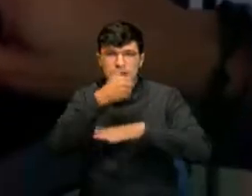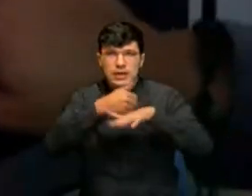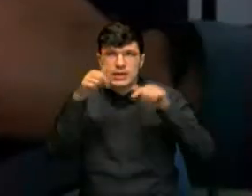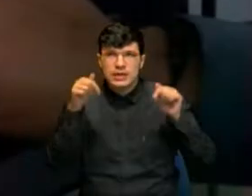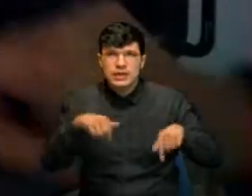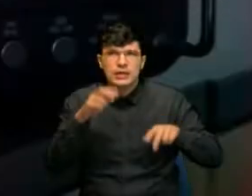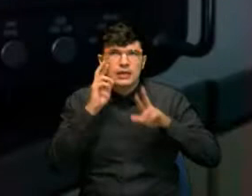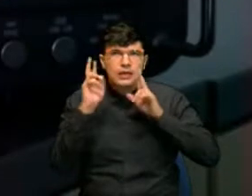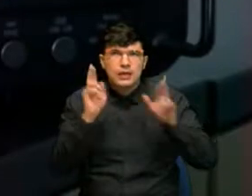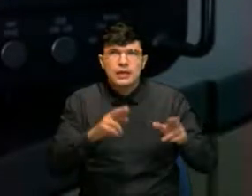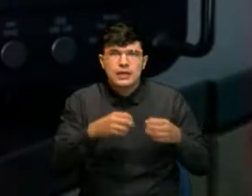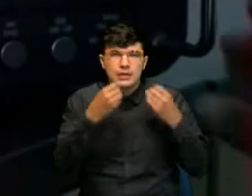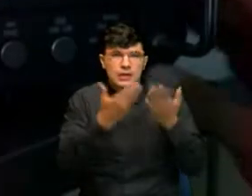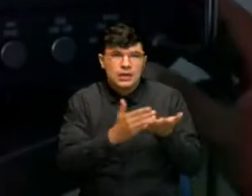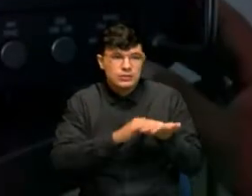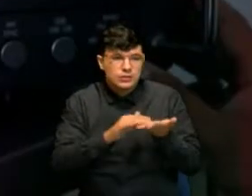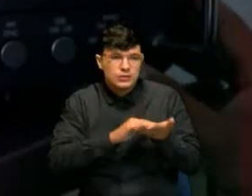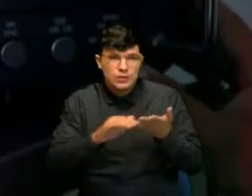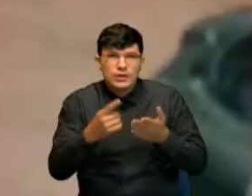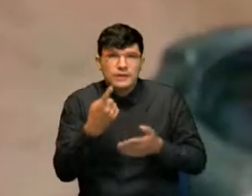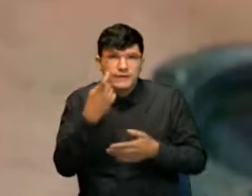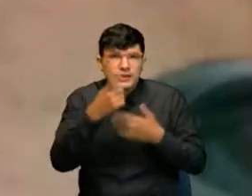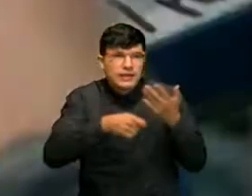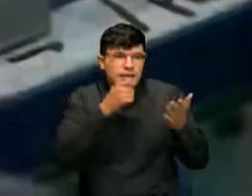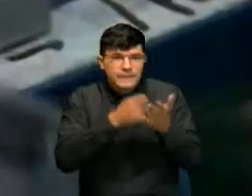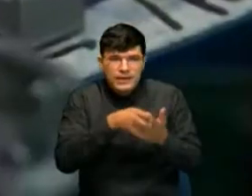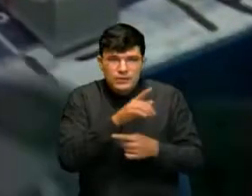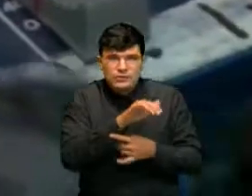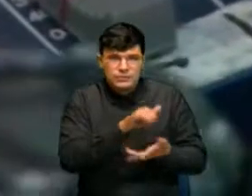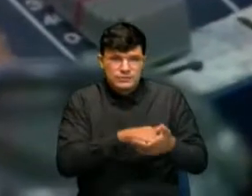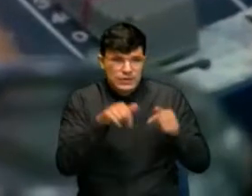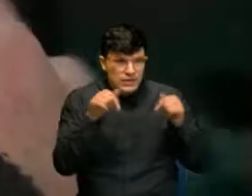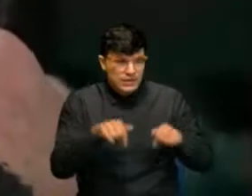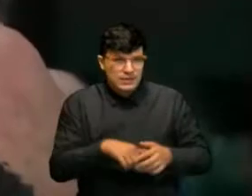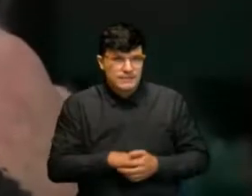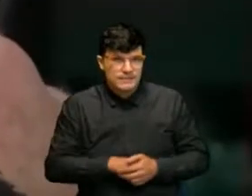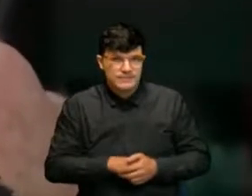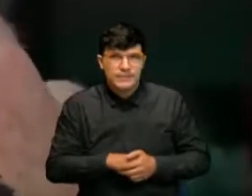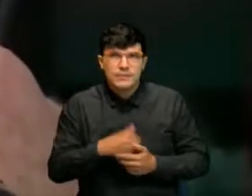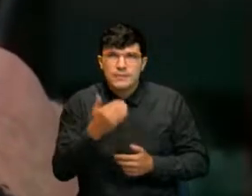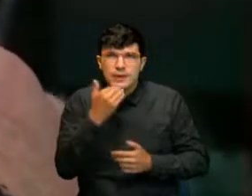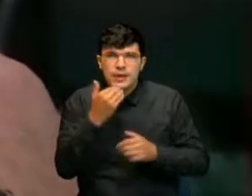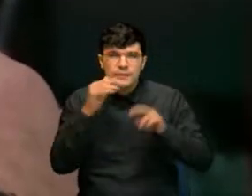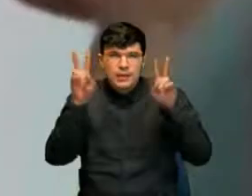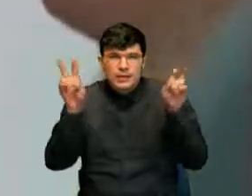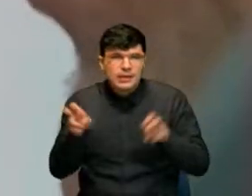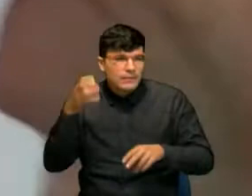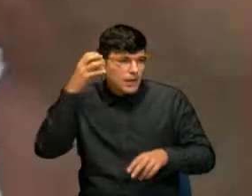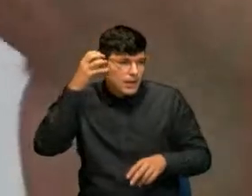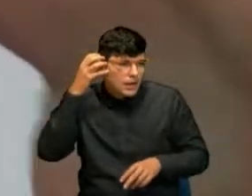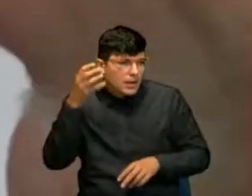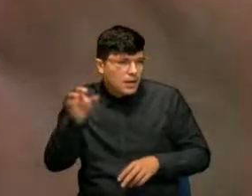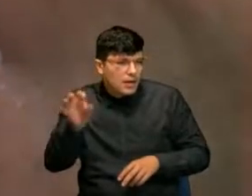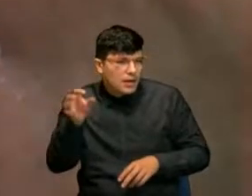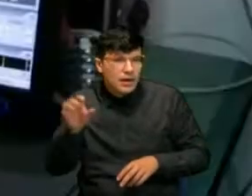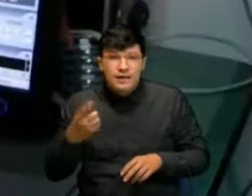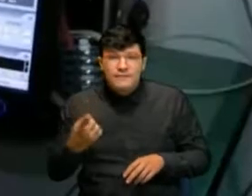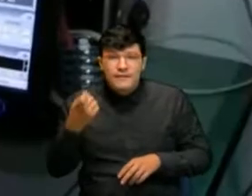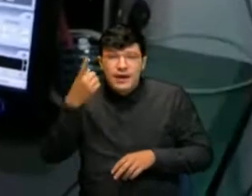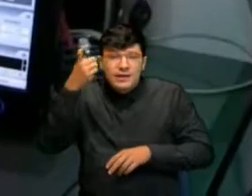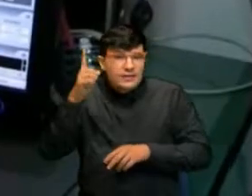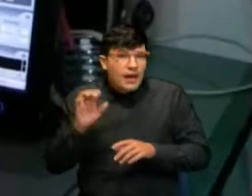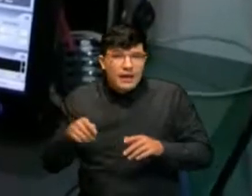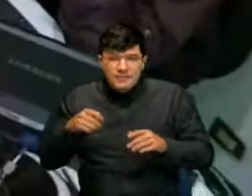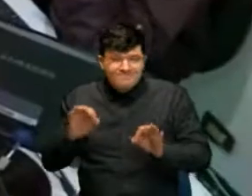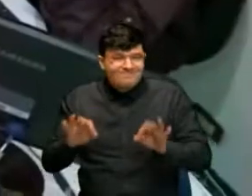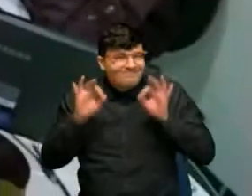saldar deudas históricas que hemos tenido desde el ministerio con los colombianos. Por ejemplo, el tema de las emisoras es una de las deudas más